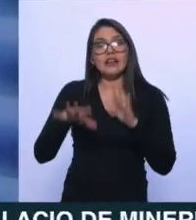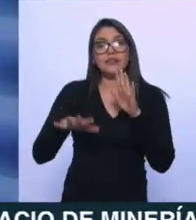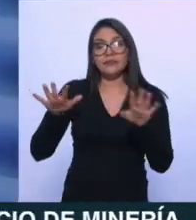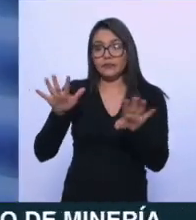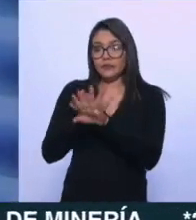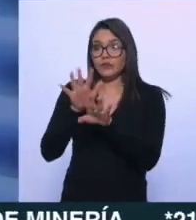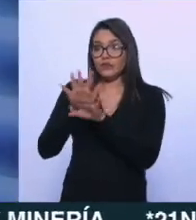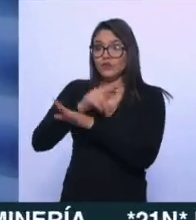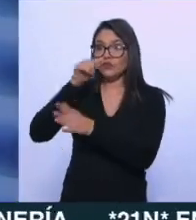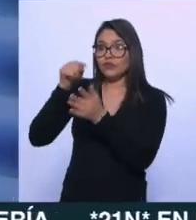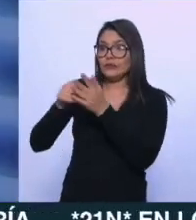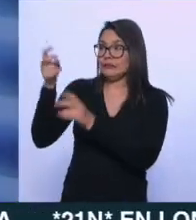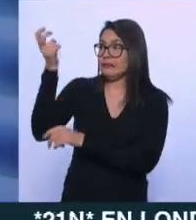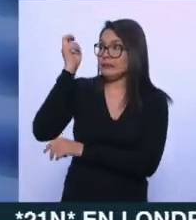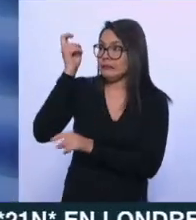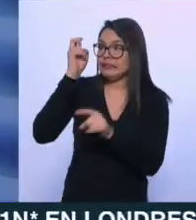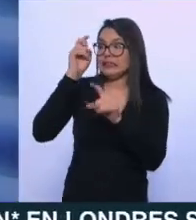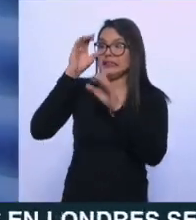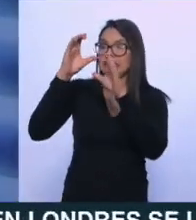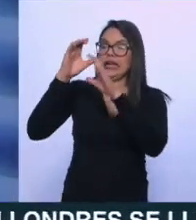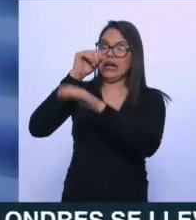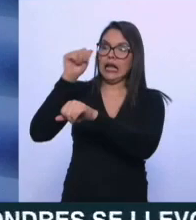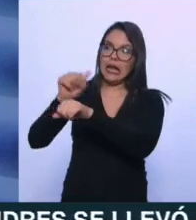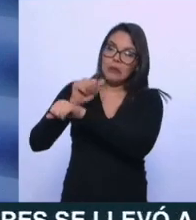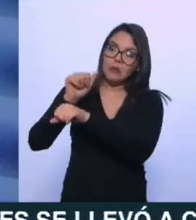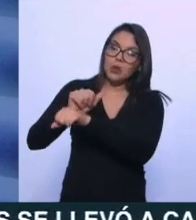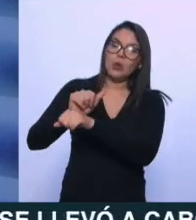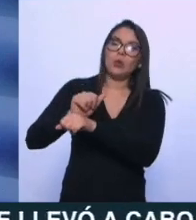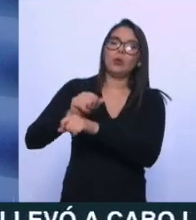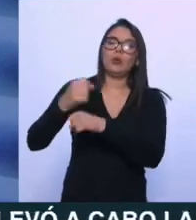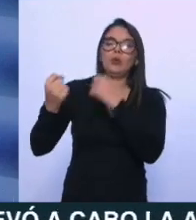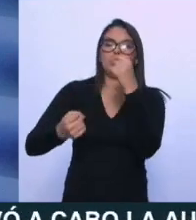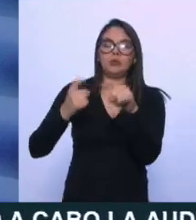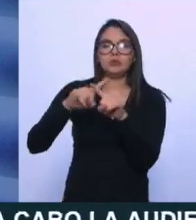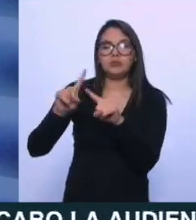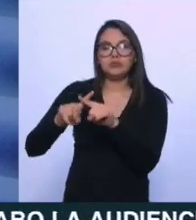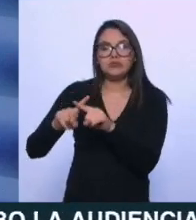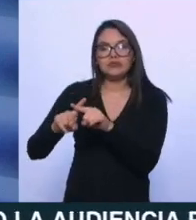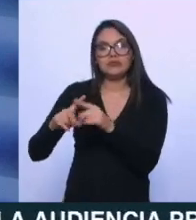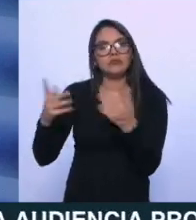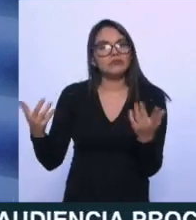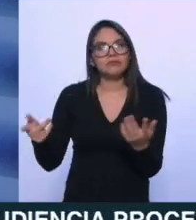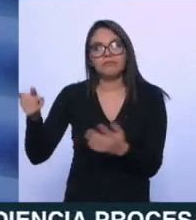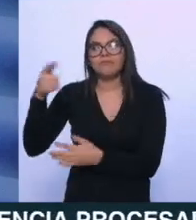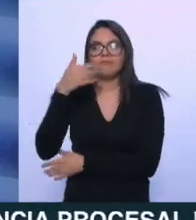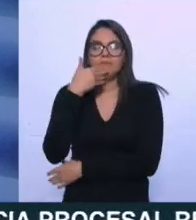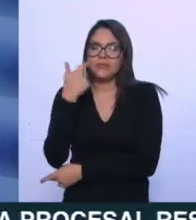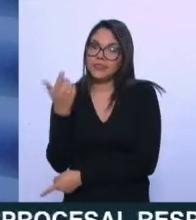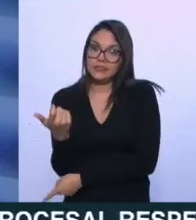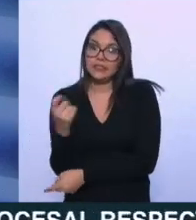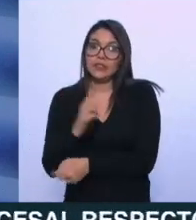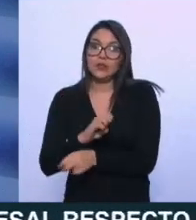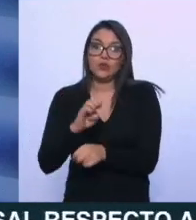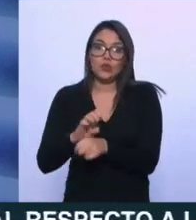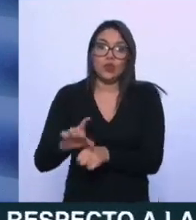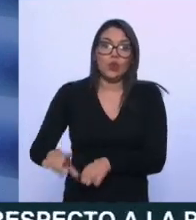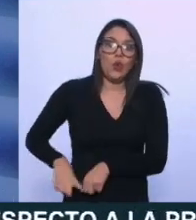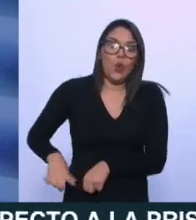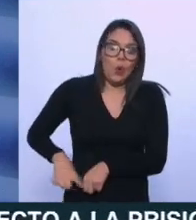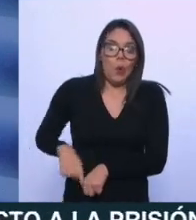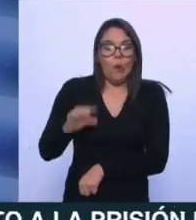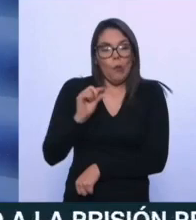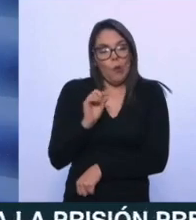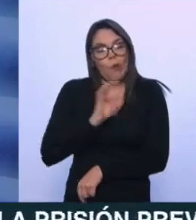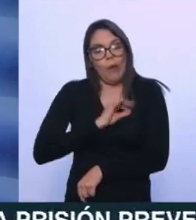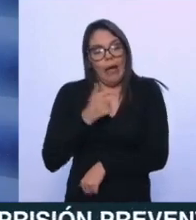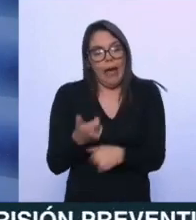complejo, porque ellos pues no tienen la liquidez para hacerlo y el gobierno los va a apoyar con un subsidio para poder